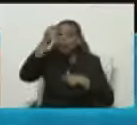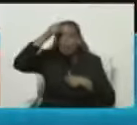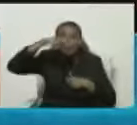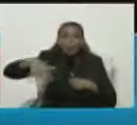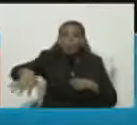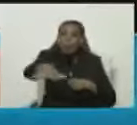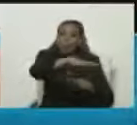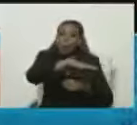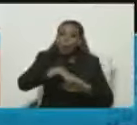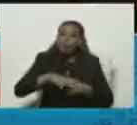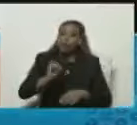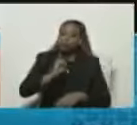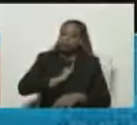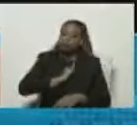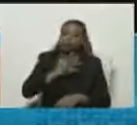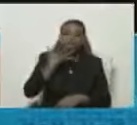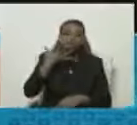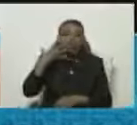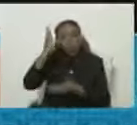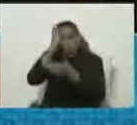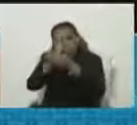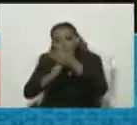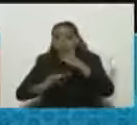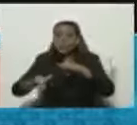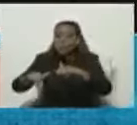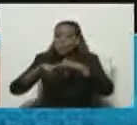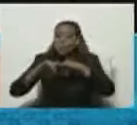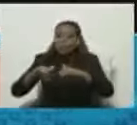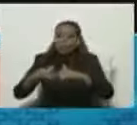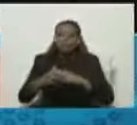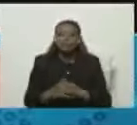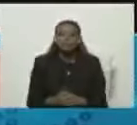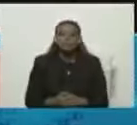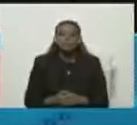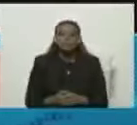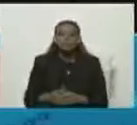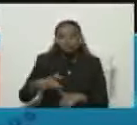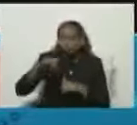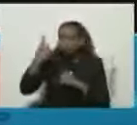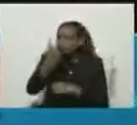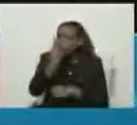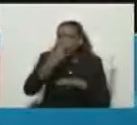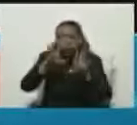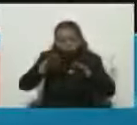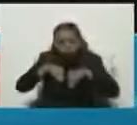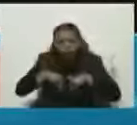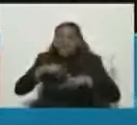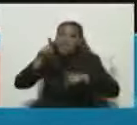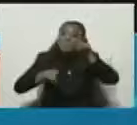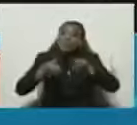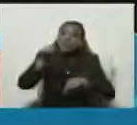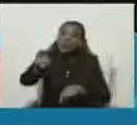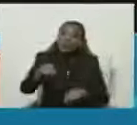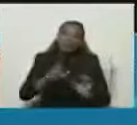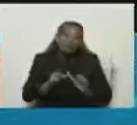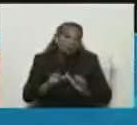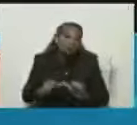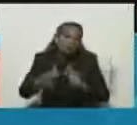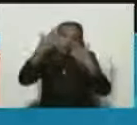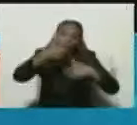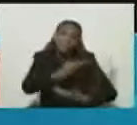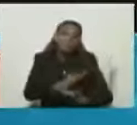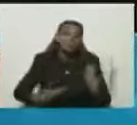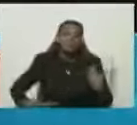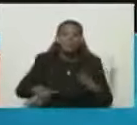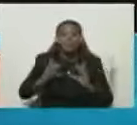pueblo soberano, noble y aguerrido de Venezuela. Solo dependo de ustedes.